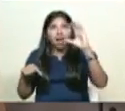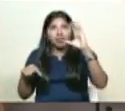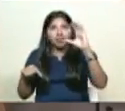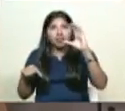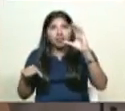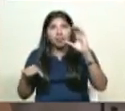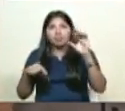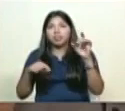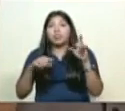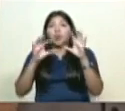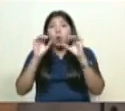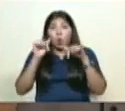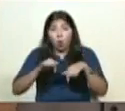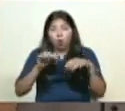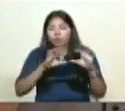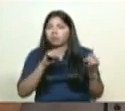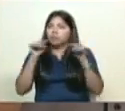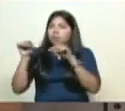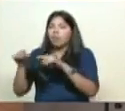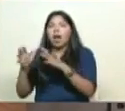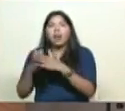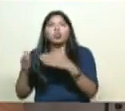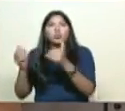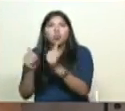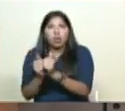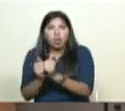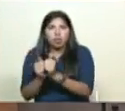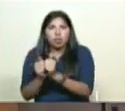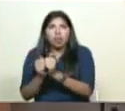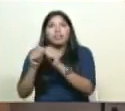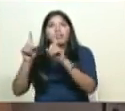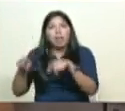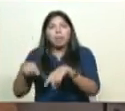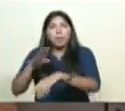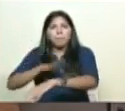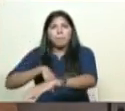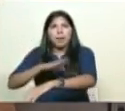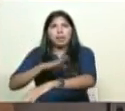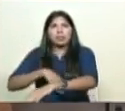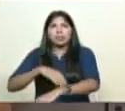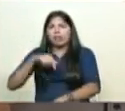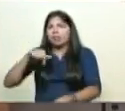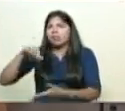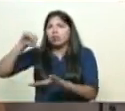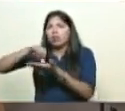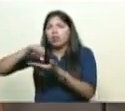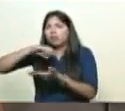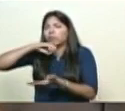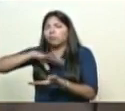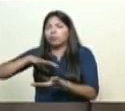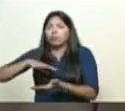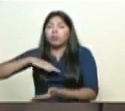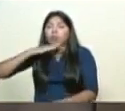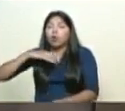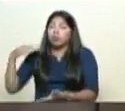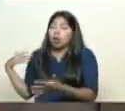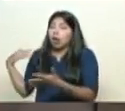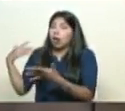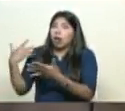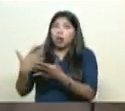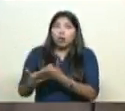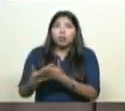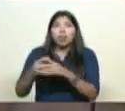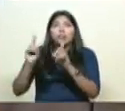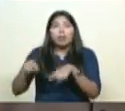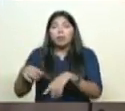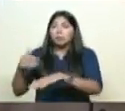hoy estamos aquí en este Anzoátegui. Barcelona, ciudad histórica. Aquí me acompañan algunas autoridades locales